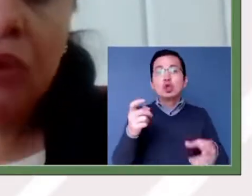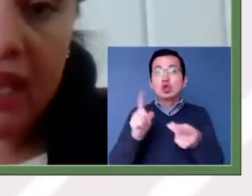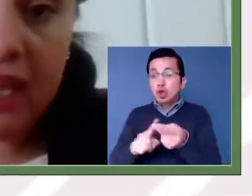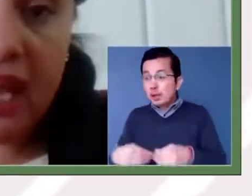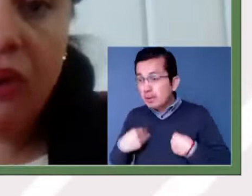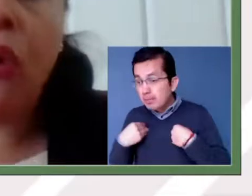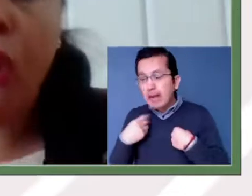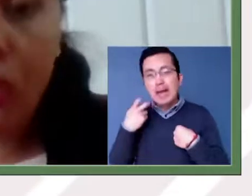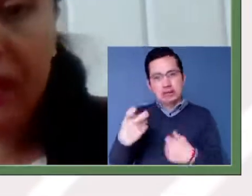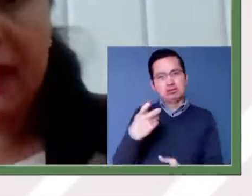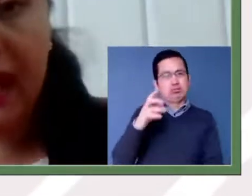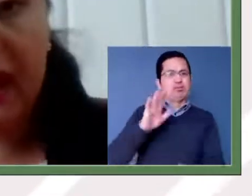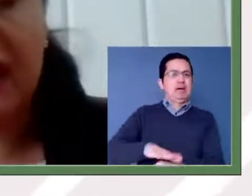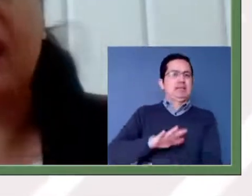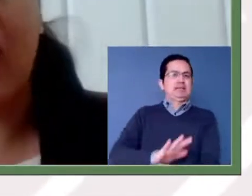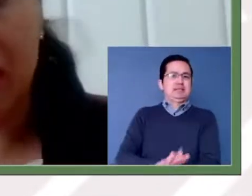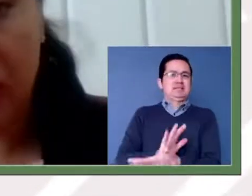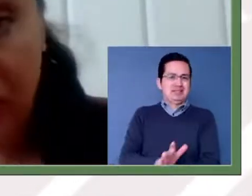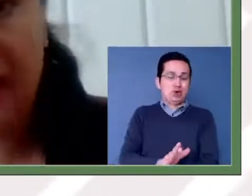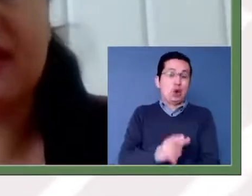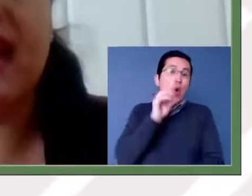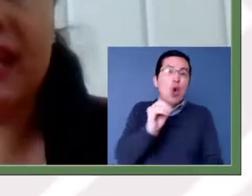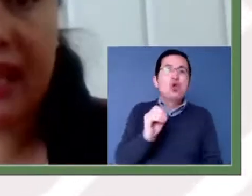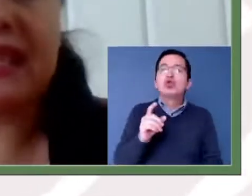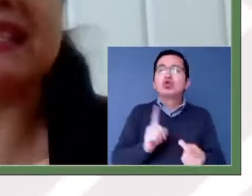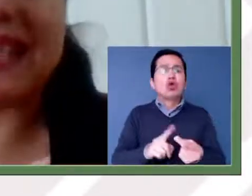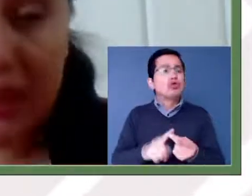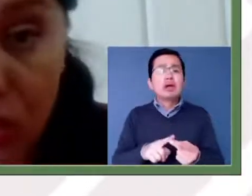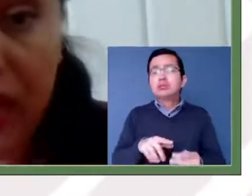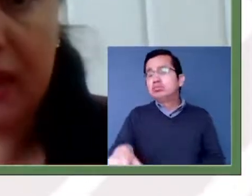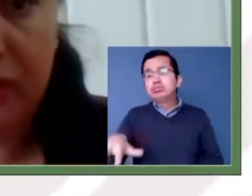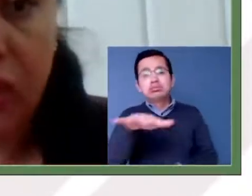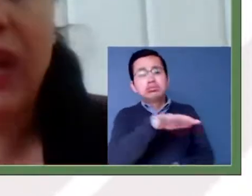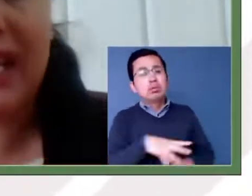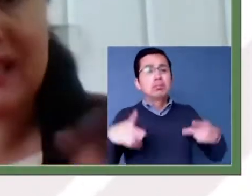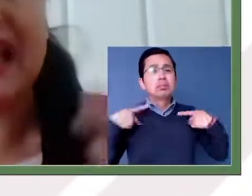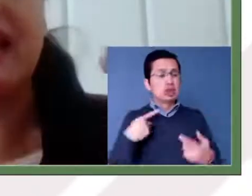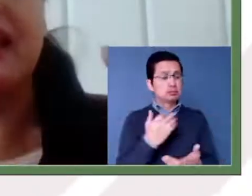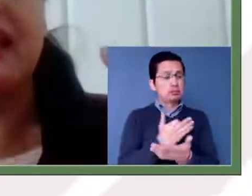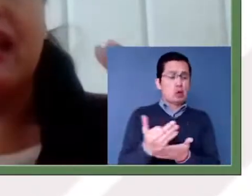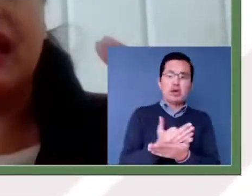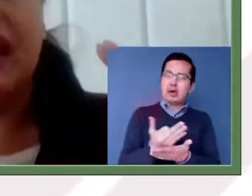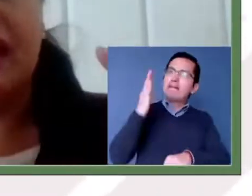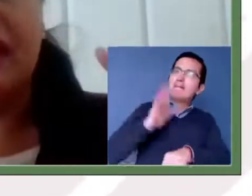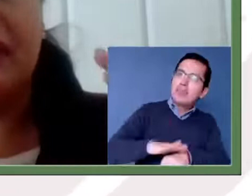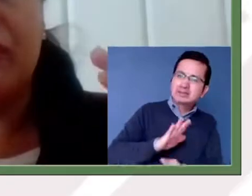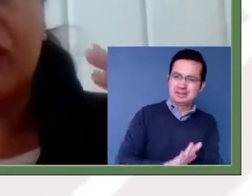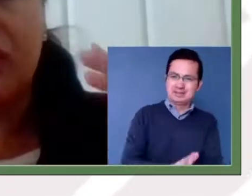piel morena, o también la importancia de ser mujer, ¿no? En esta